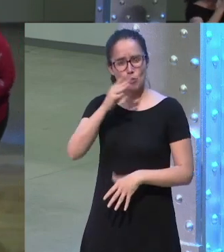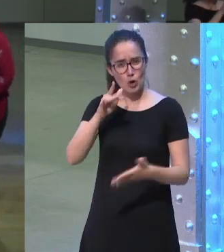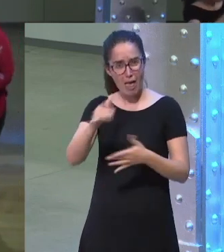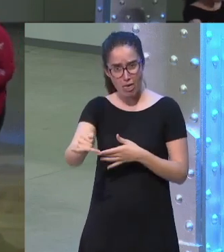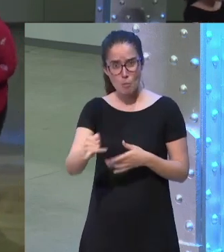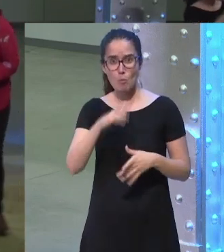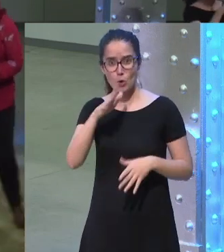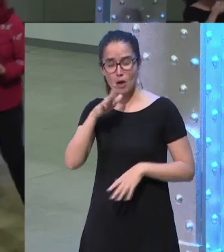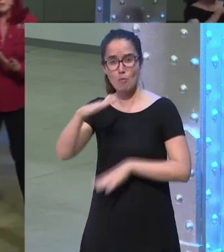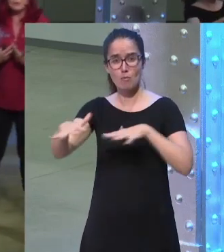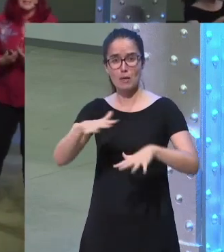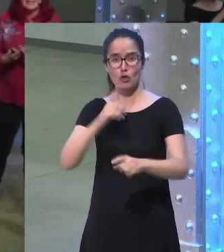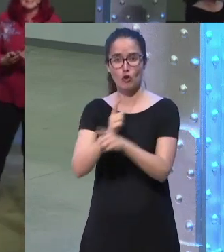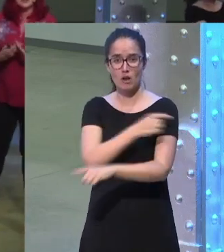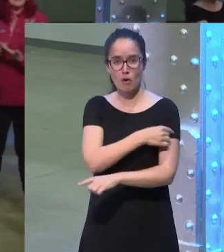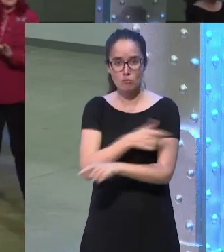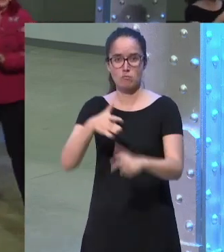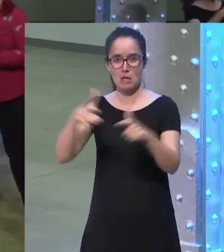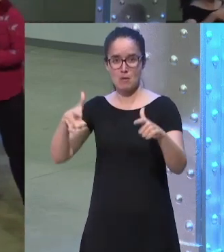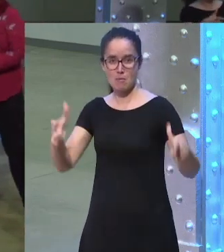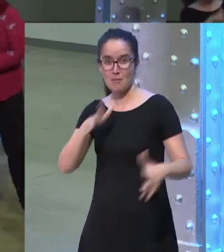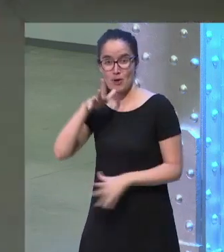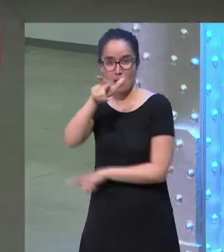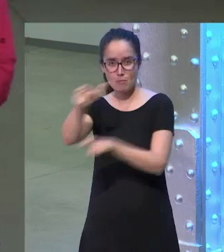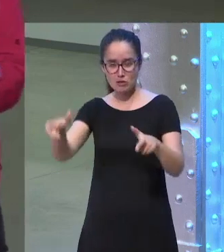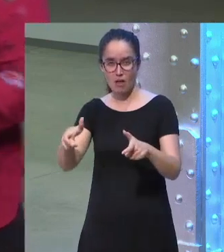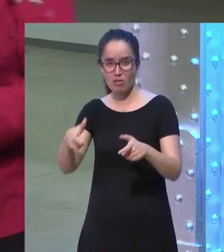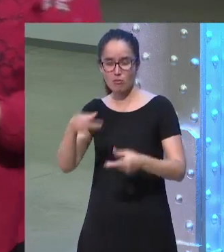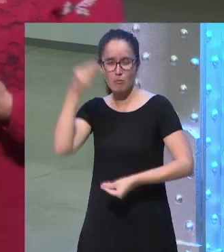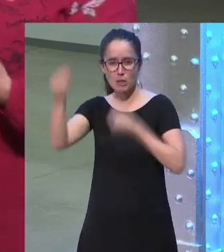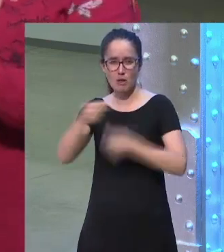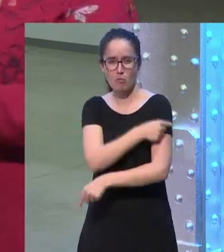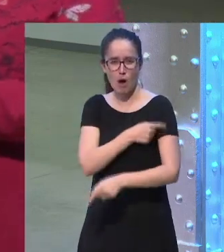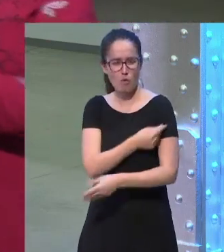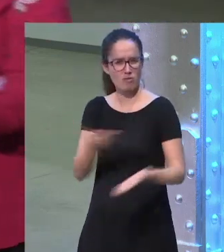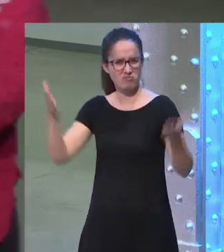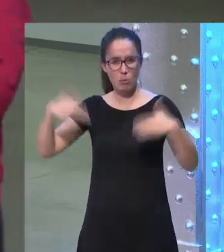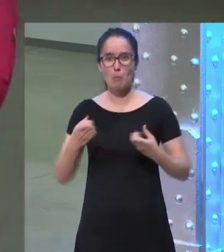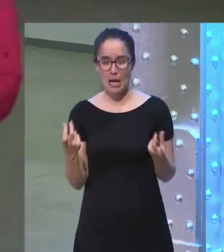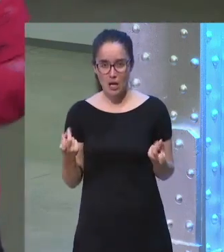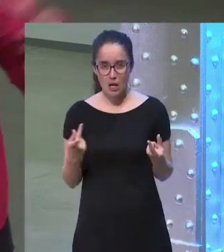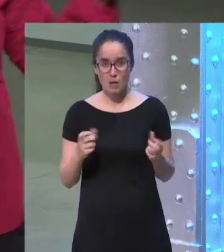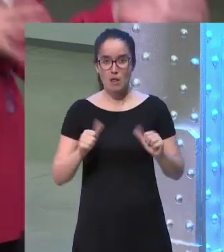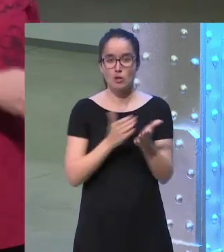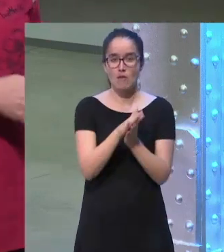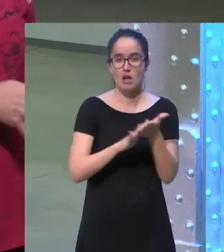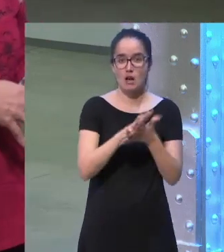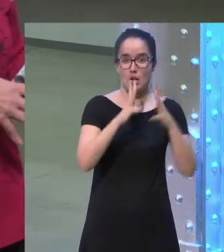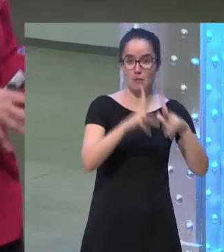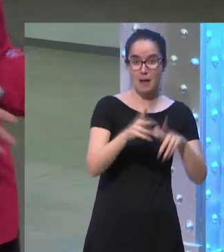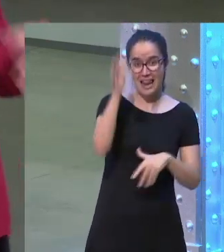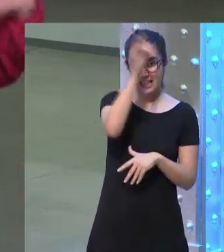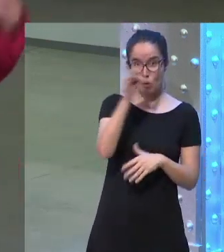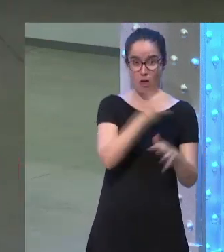qué crece el movimiento antivacunas y por qué la gente toma ese tipo de decisiones. Y lo hacemos pues tirando de dos ramas de las matemáticas, una que es la